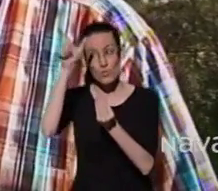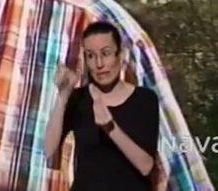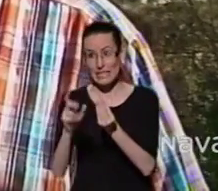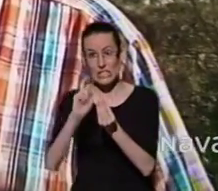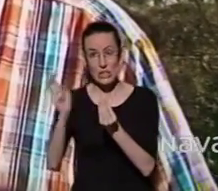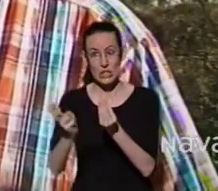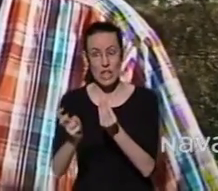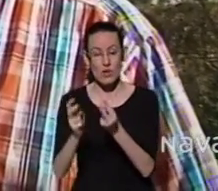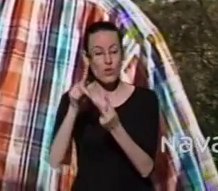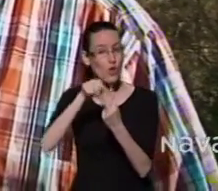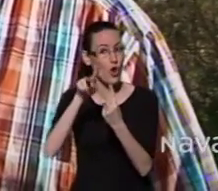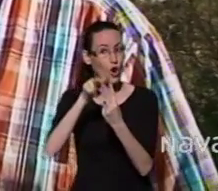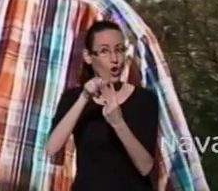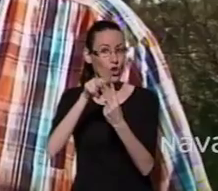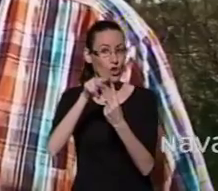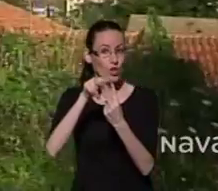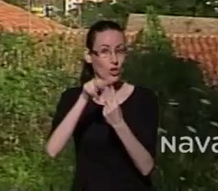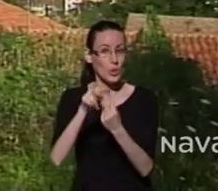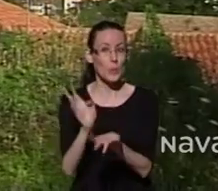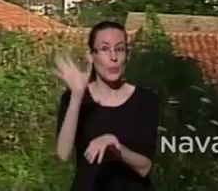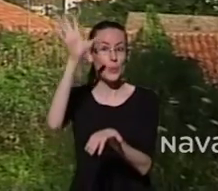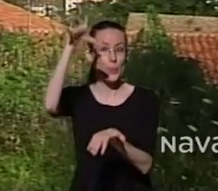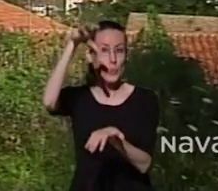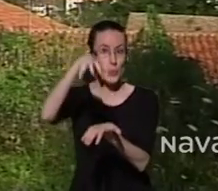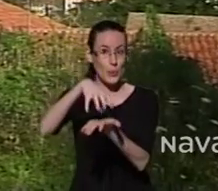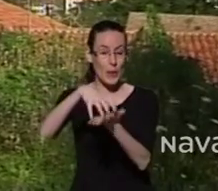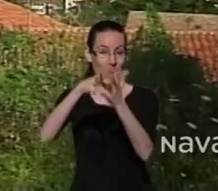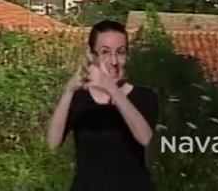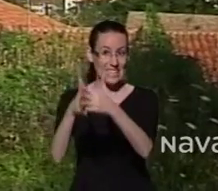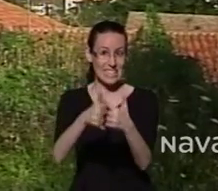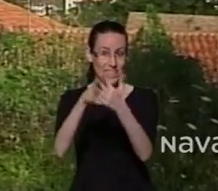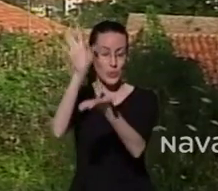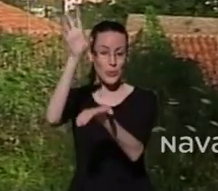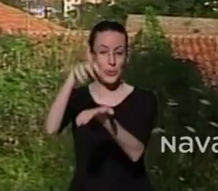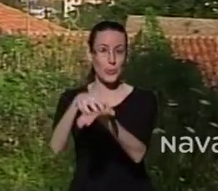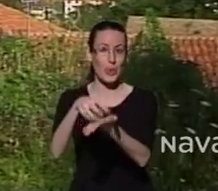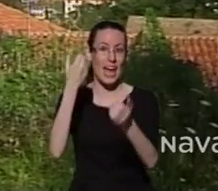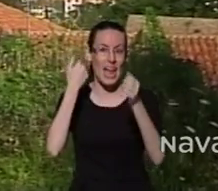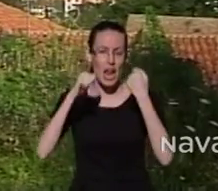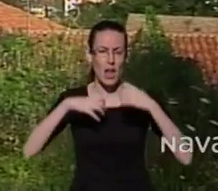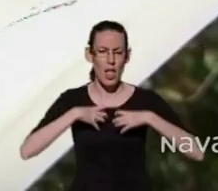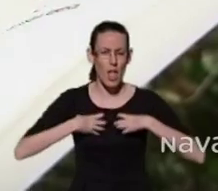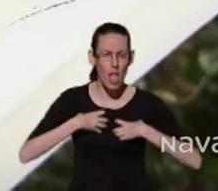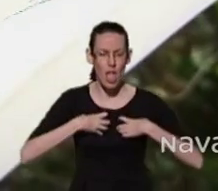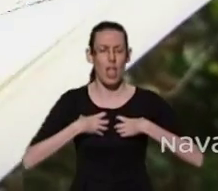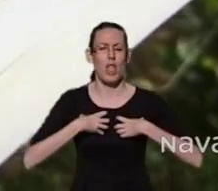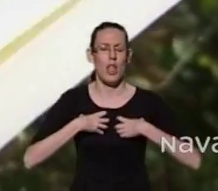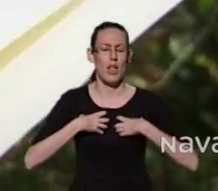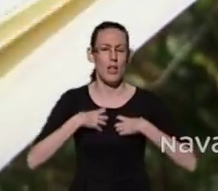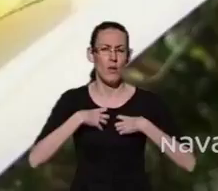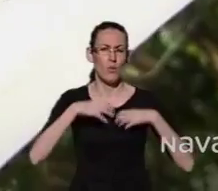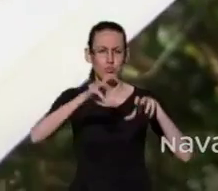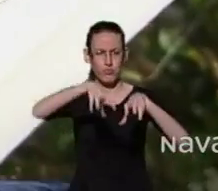ovejas y estuvieron 13 años allí y volvió. Habría traído un poco de dinero y se quedó